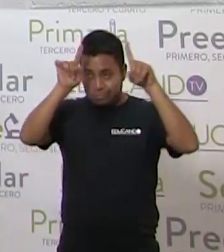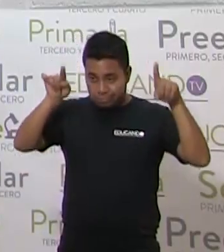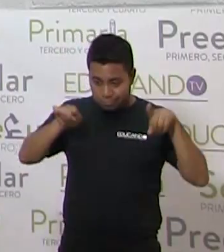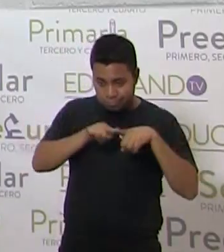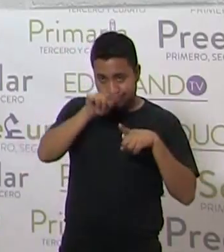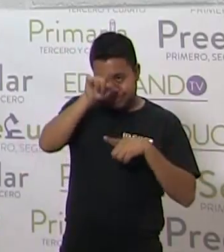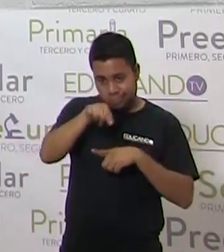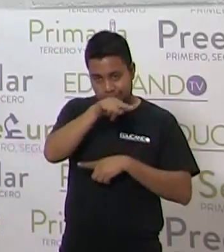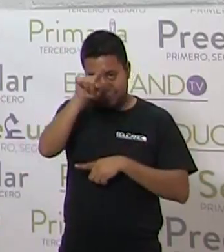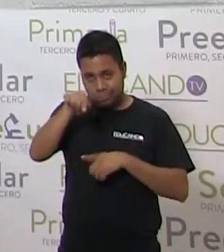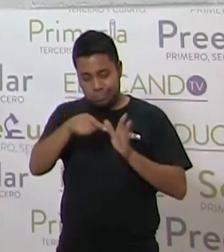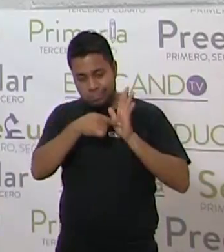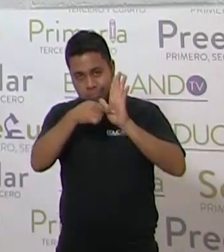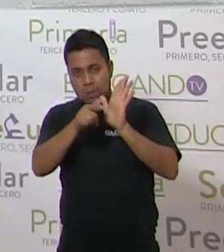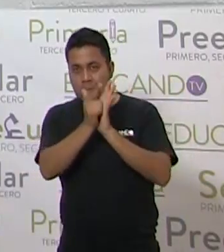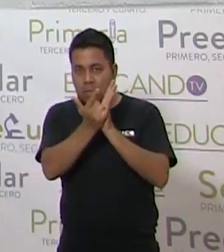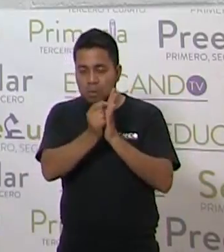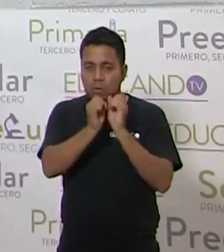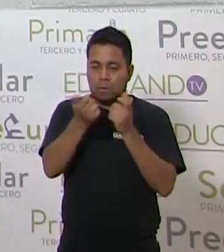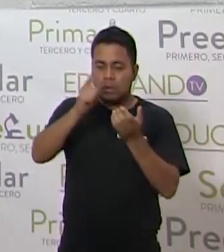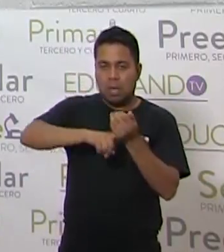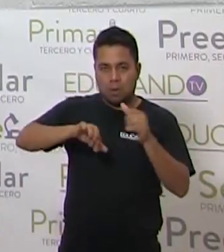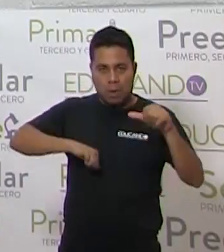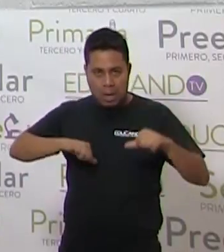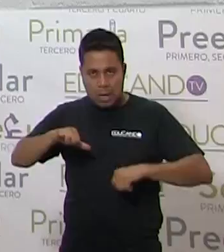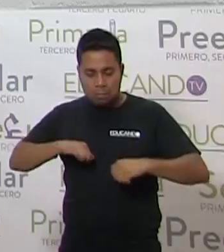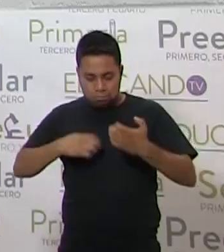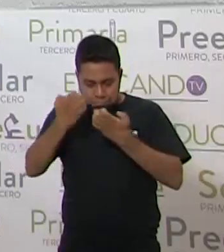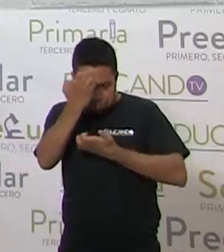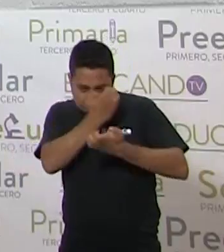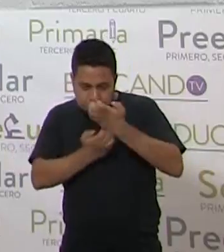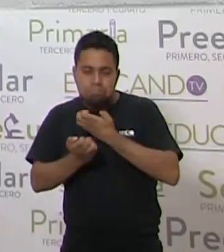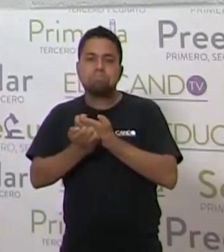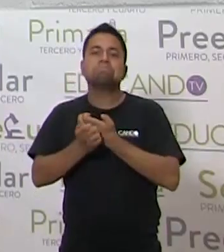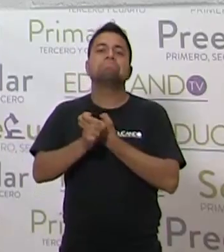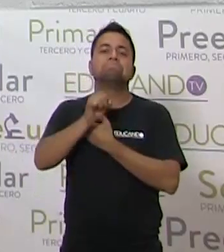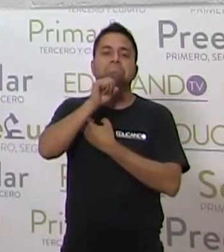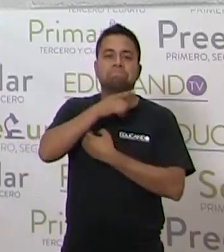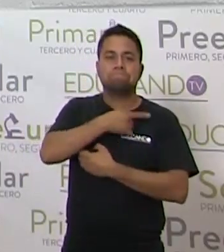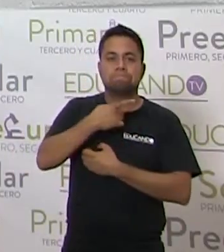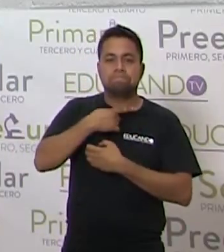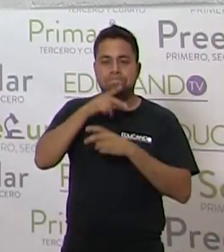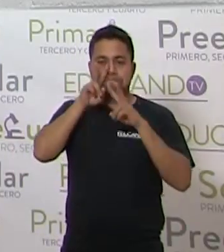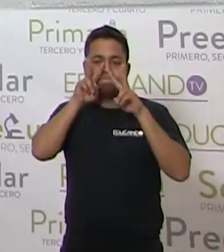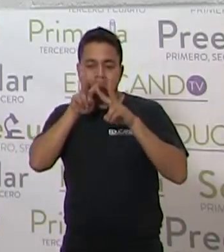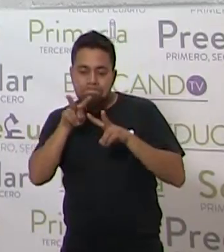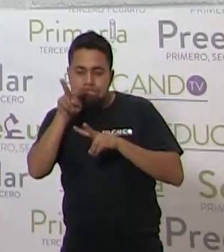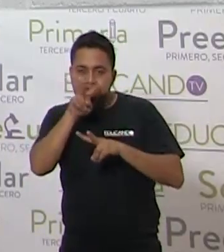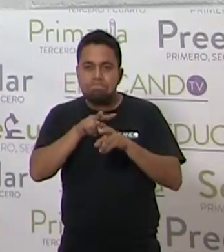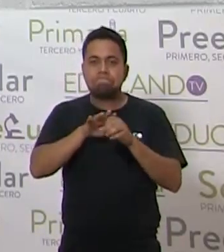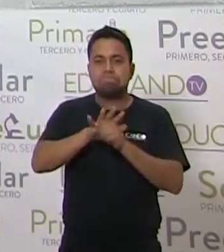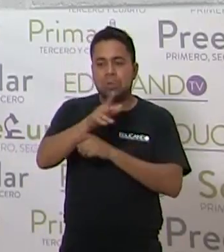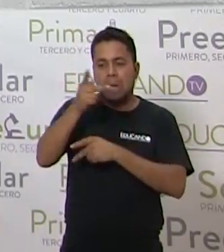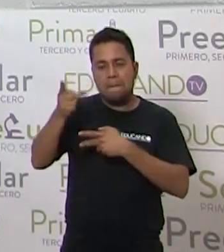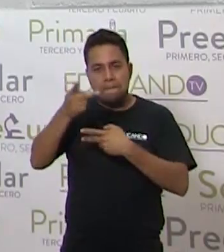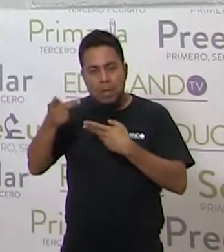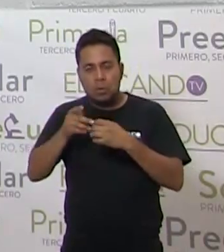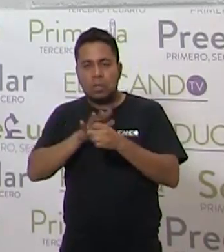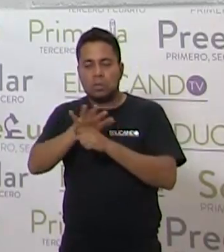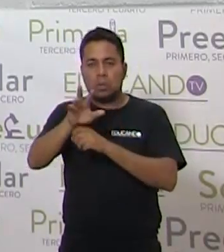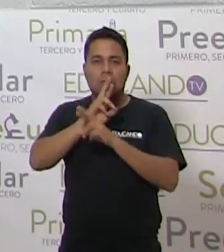te presenten en tu libro o en algún ejercicio también tengas que observar tengas que analizar las preguntas que te